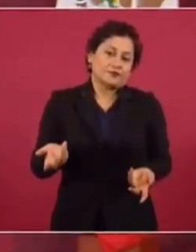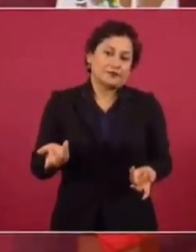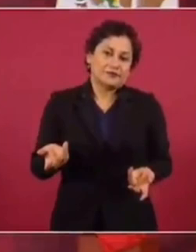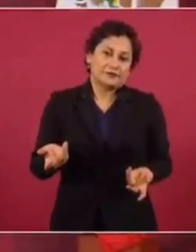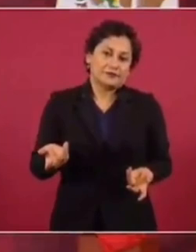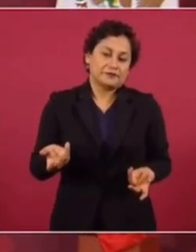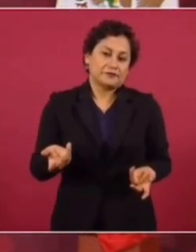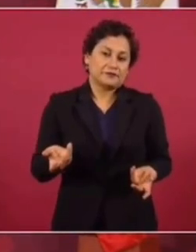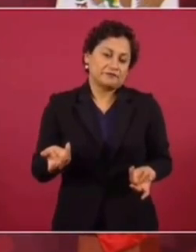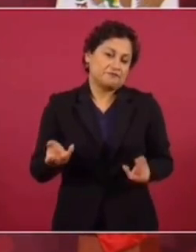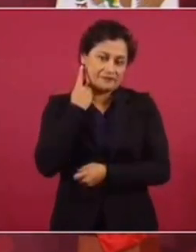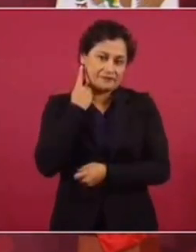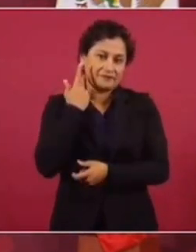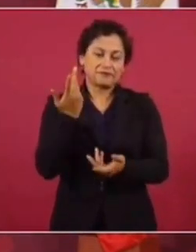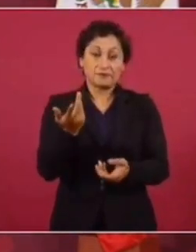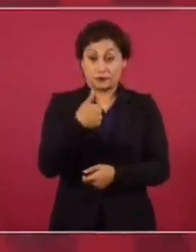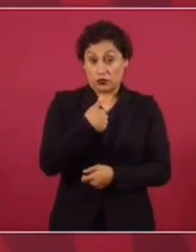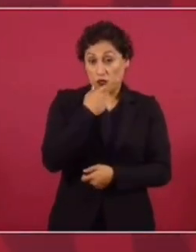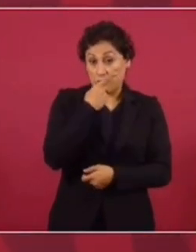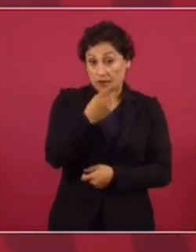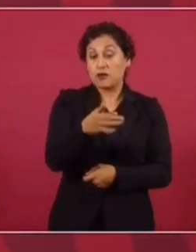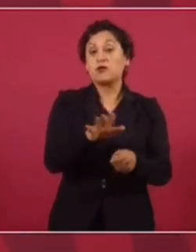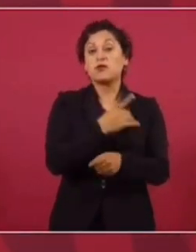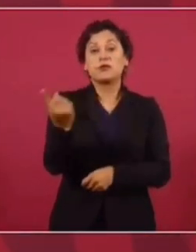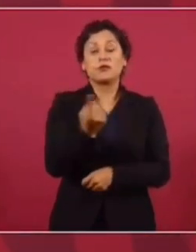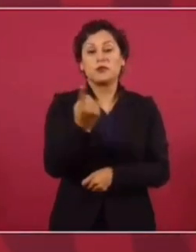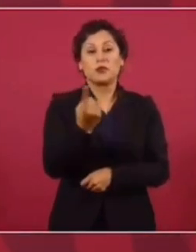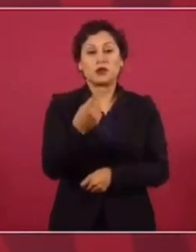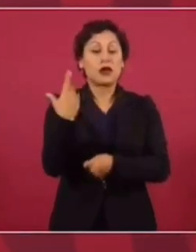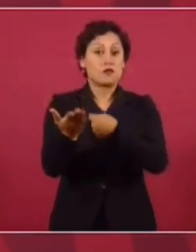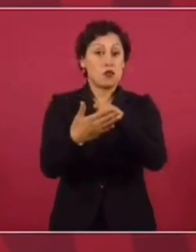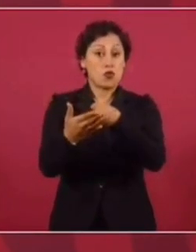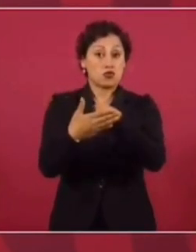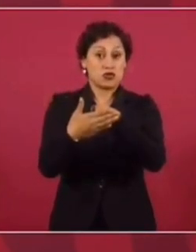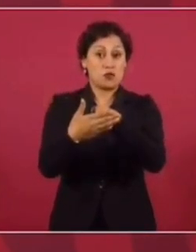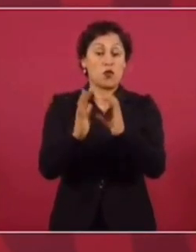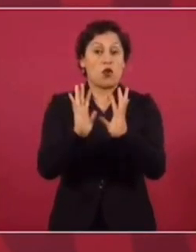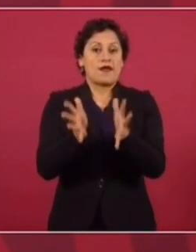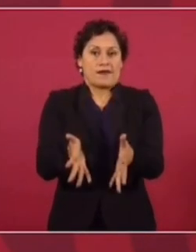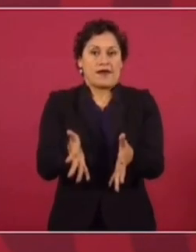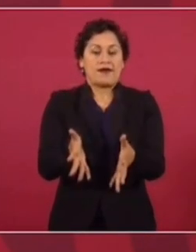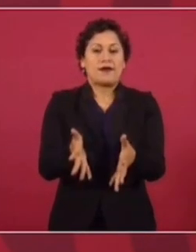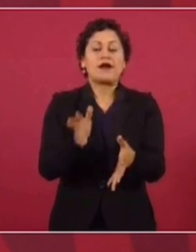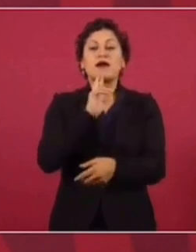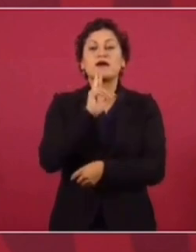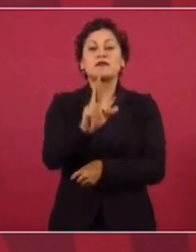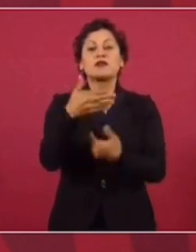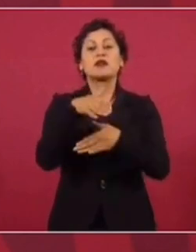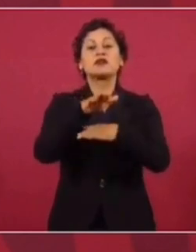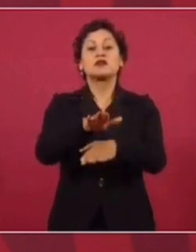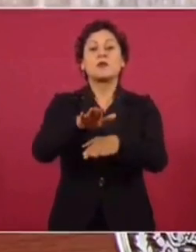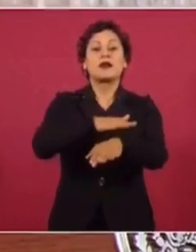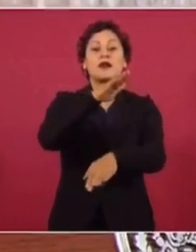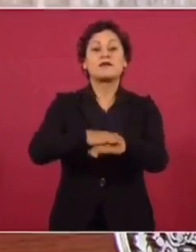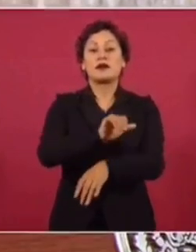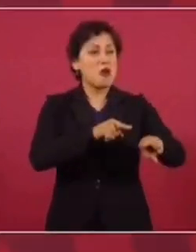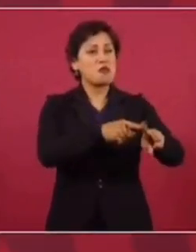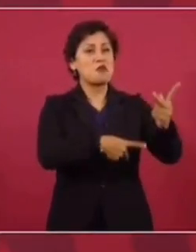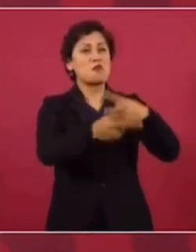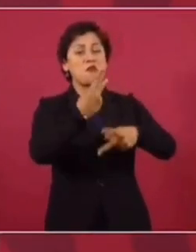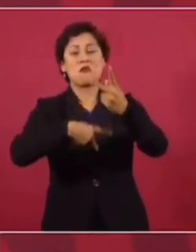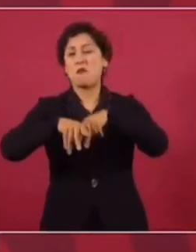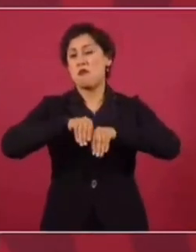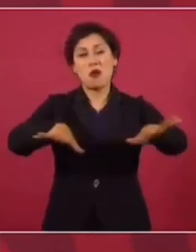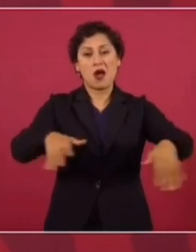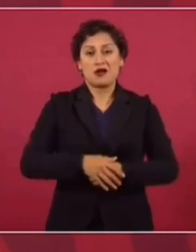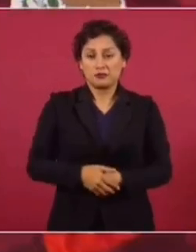con la politiquería. Y digo esto porque está por resolverse lo de la calificación de la gubernatura de Tamaulipas.